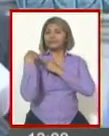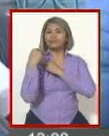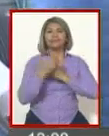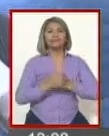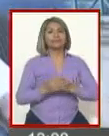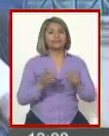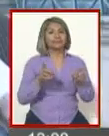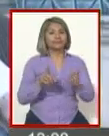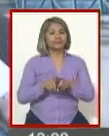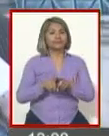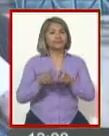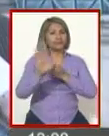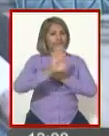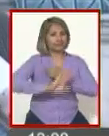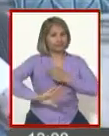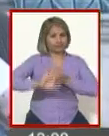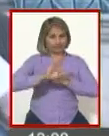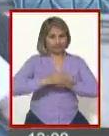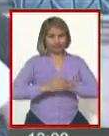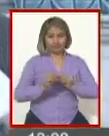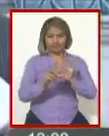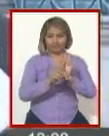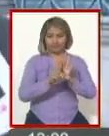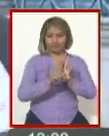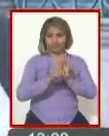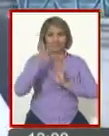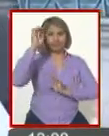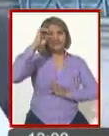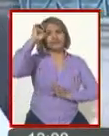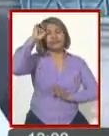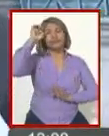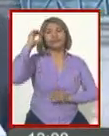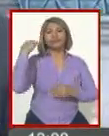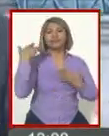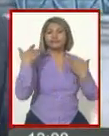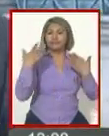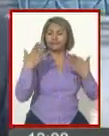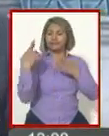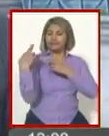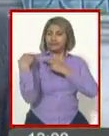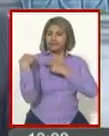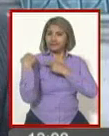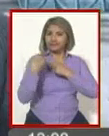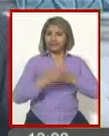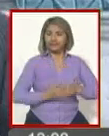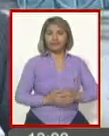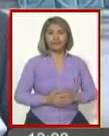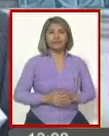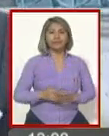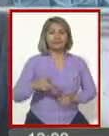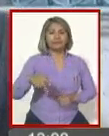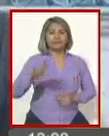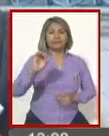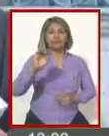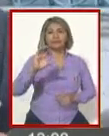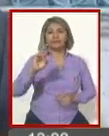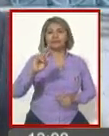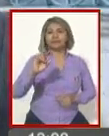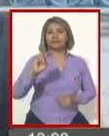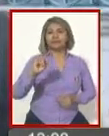que corresponde a la defensa legal del Estado, que está en este cargo atribuible a la Procuraduría